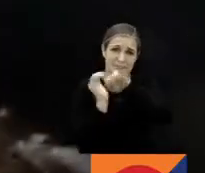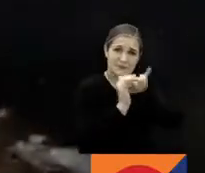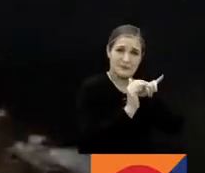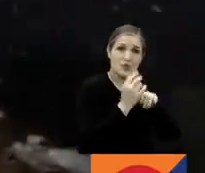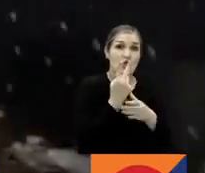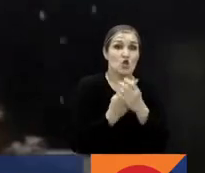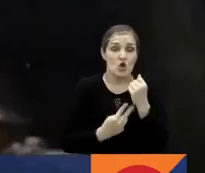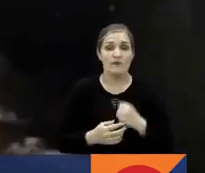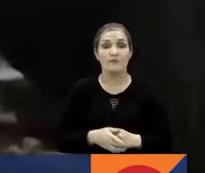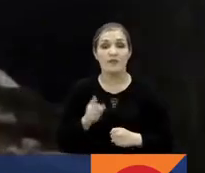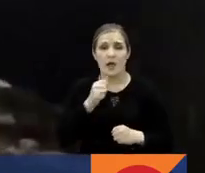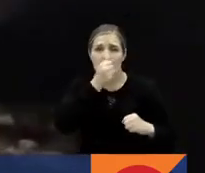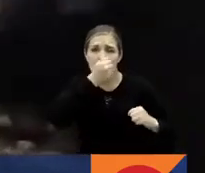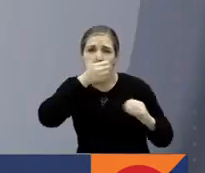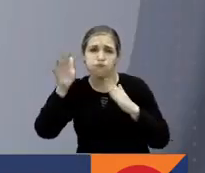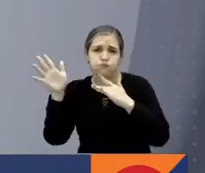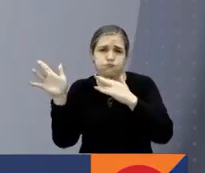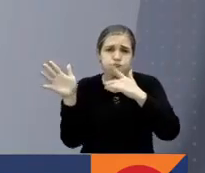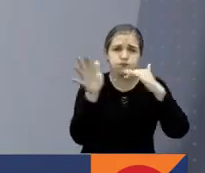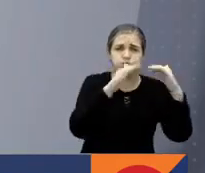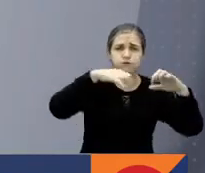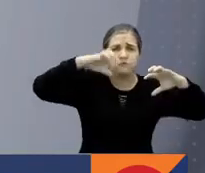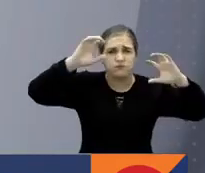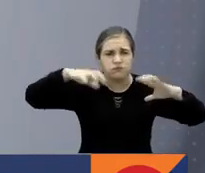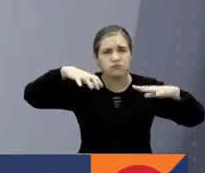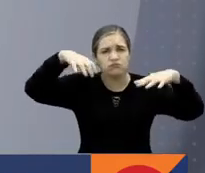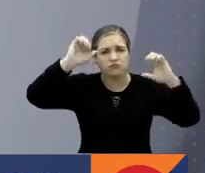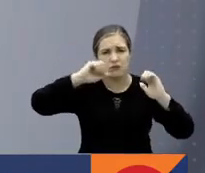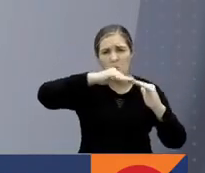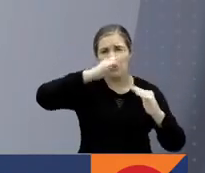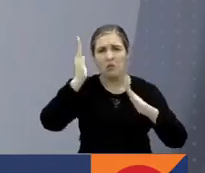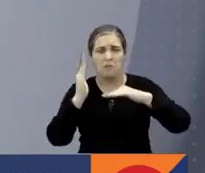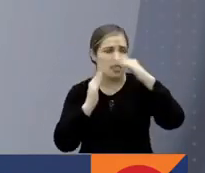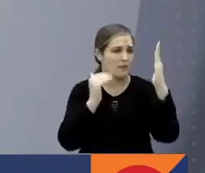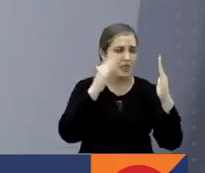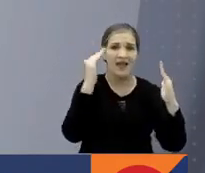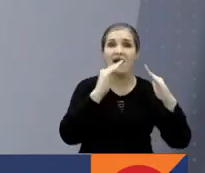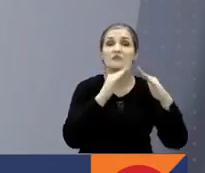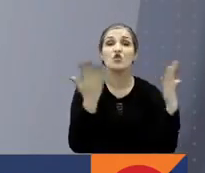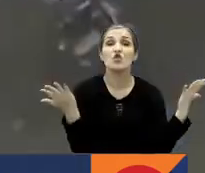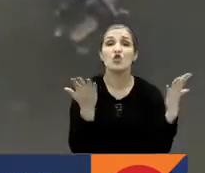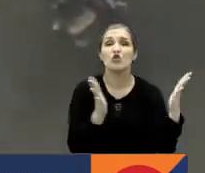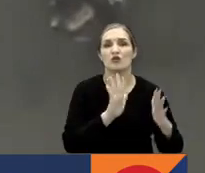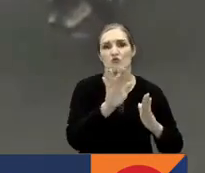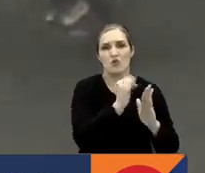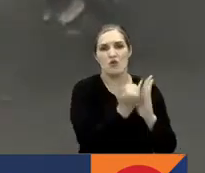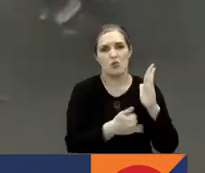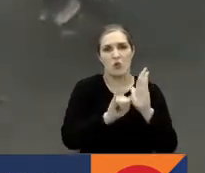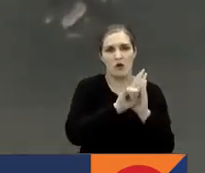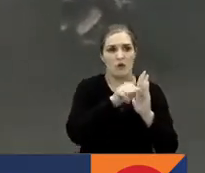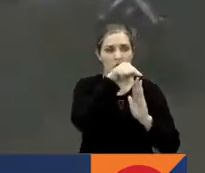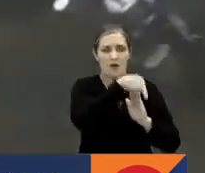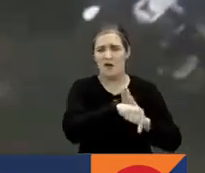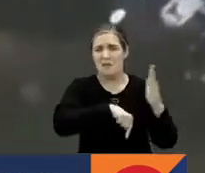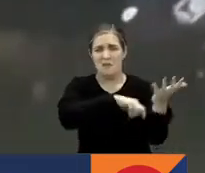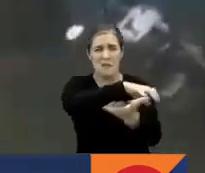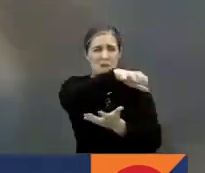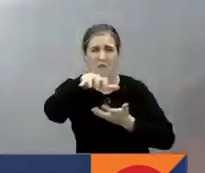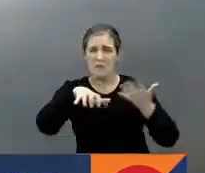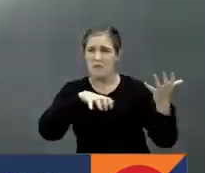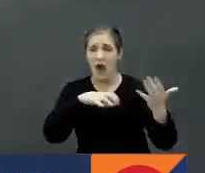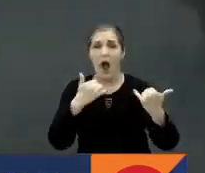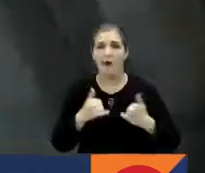Tras el fuerte vendaval y las altas precipitaciones que afectaron a cientos de personas en Ituango, las autoridades locales y departamentales declararon la calamidad